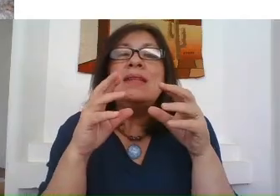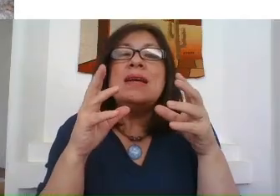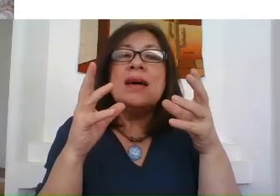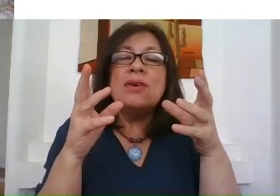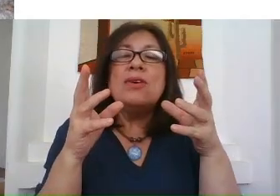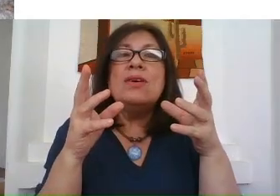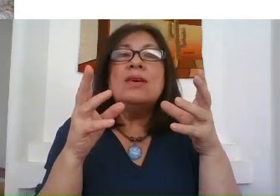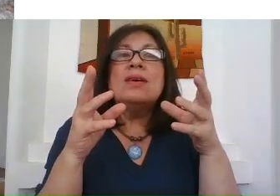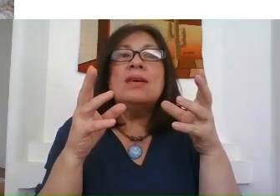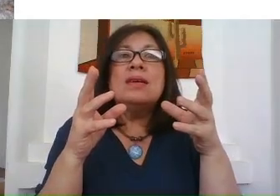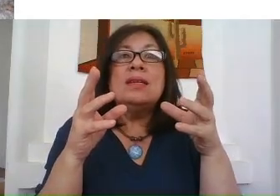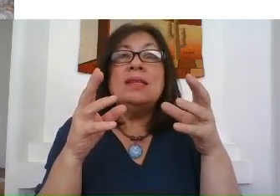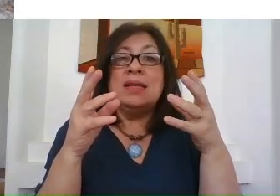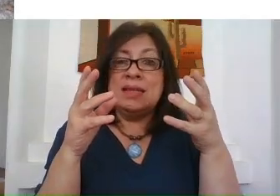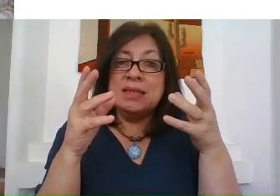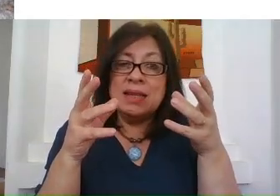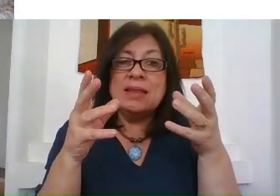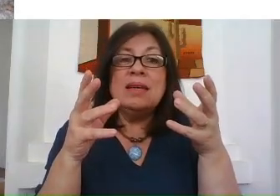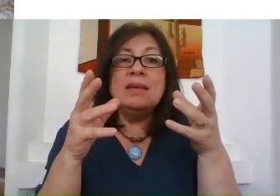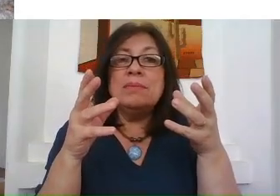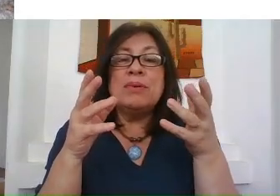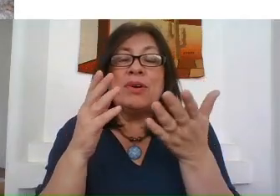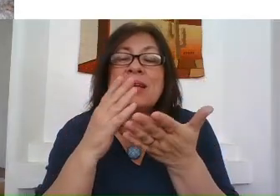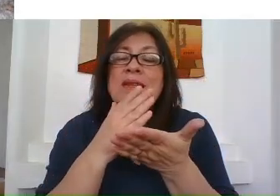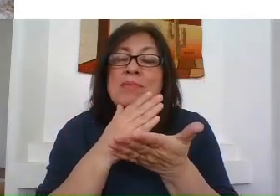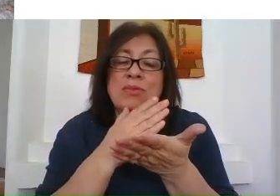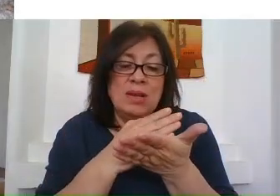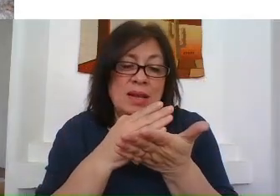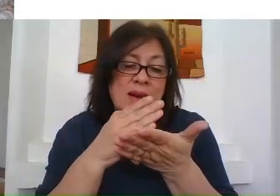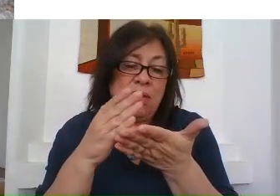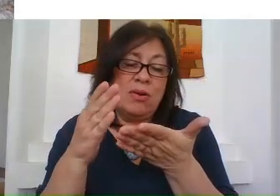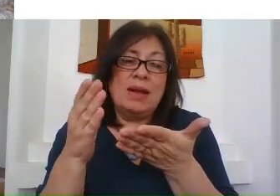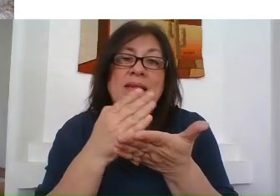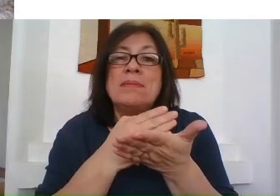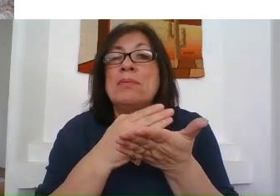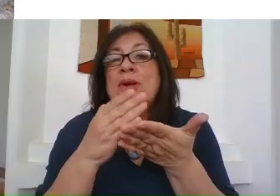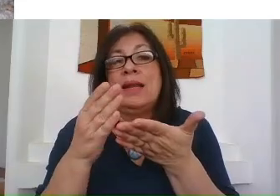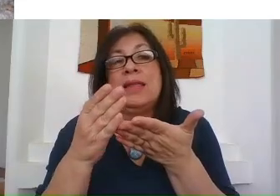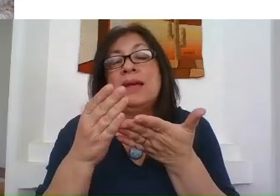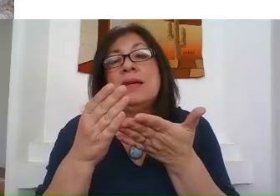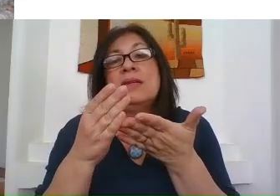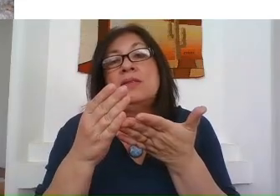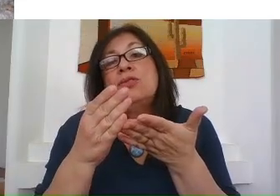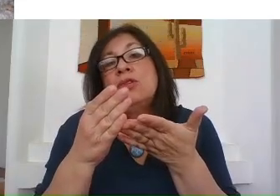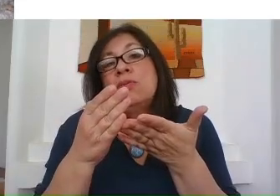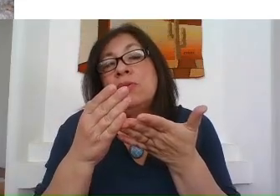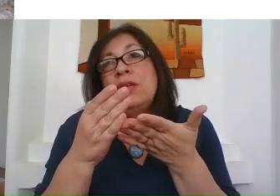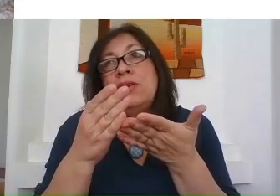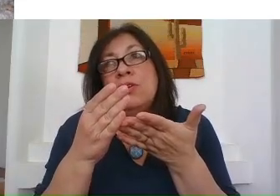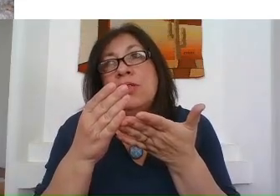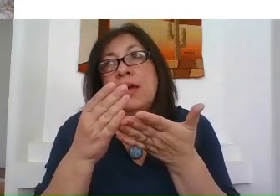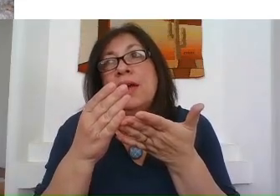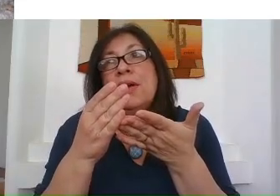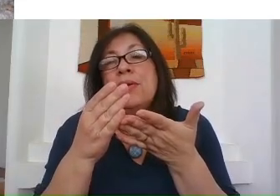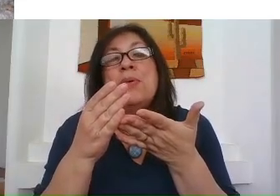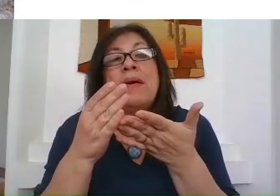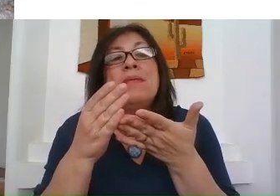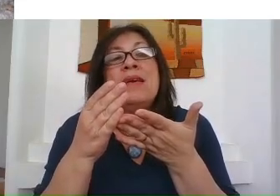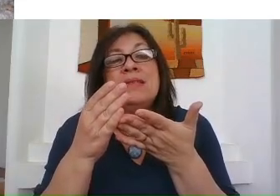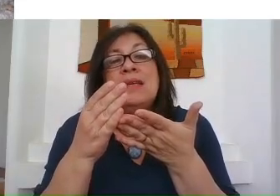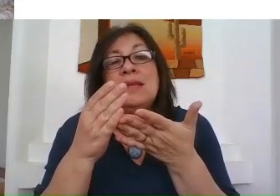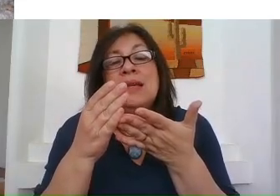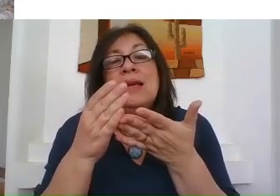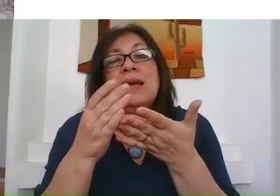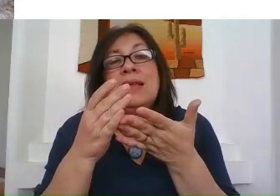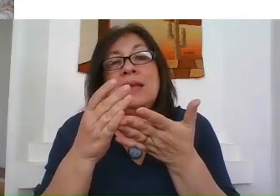es un indicador interesante, pero que está muy ligado a la temporalidad. Si yo tengo un niño de